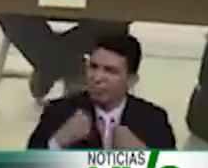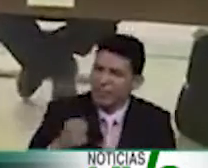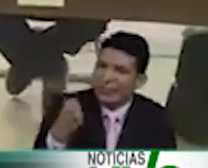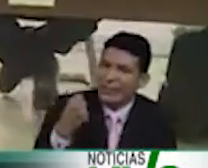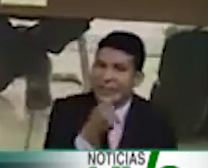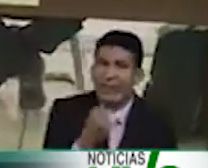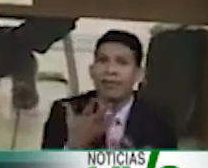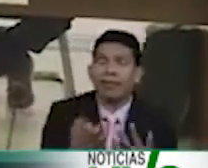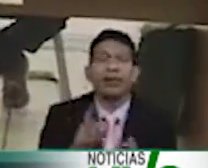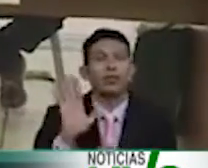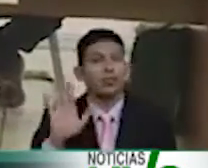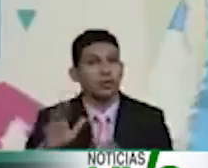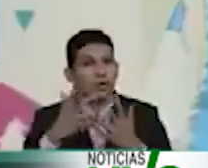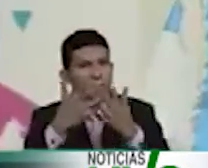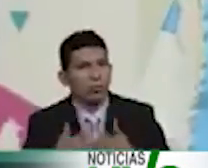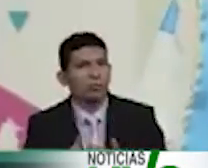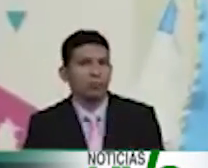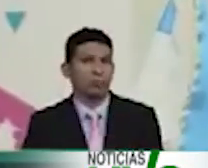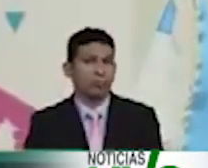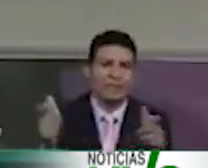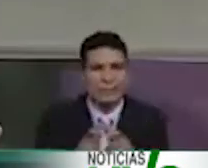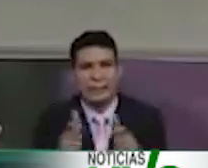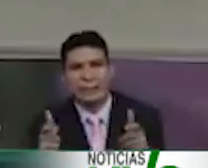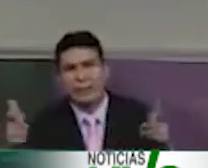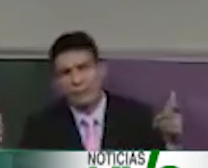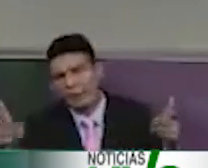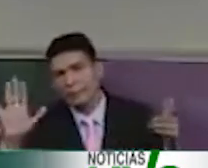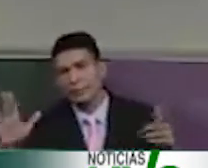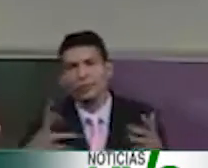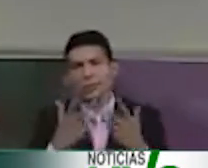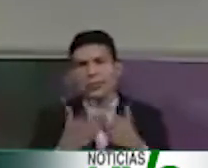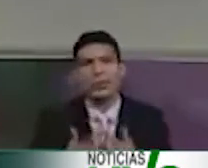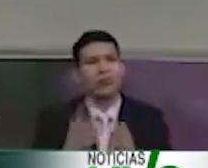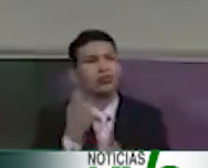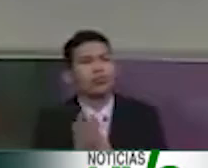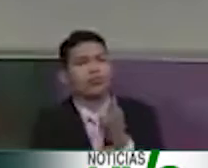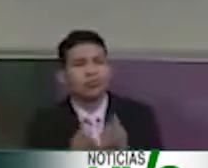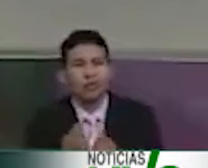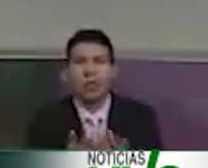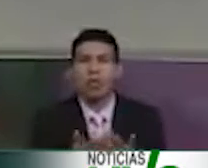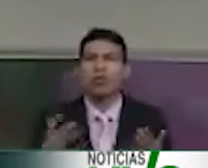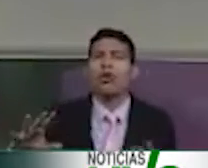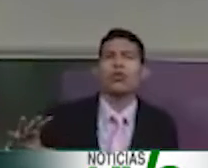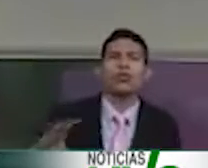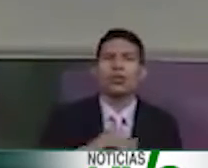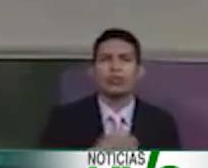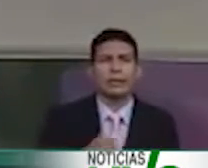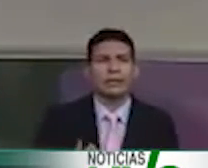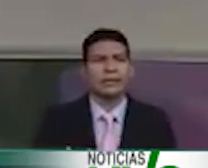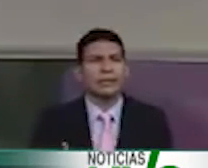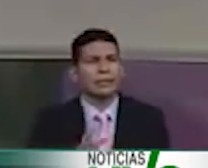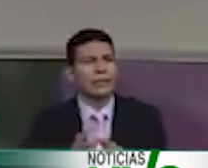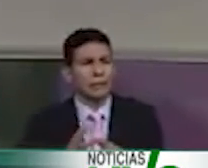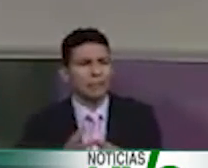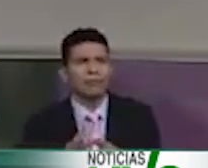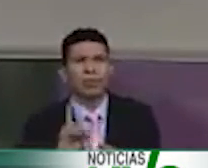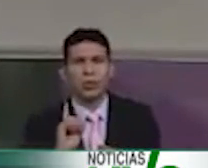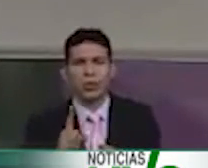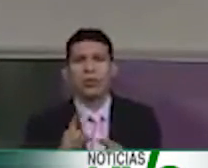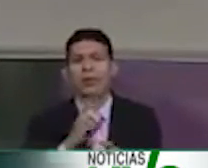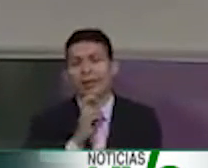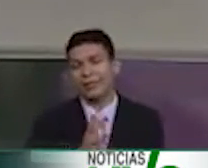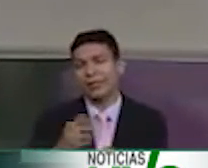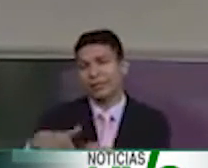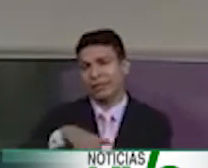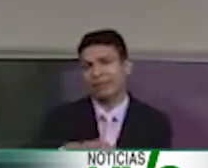los empresarios y los pequeños emprendedores y los comerciantes y todos los que han vivido una situación difícil